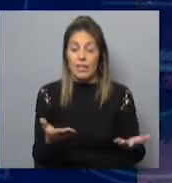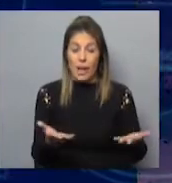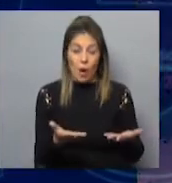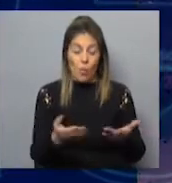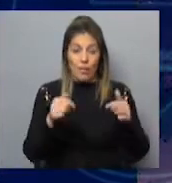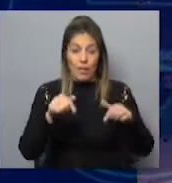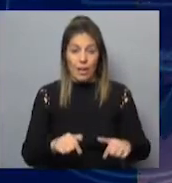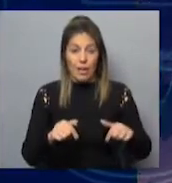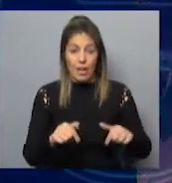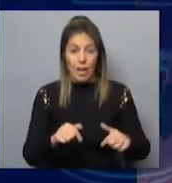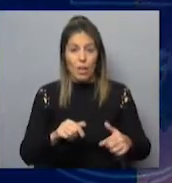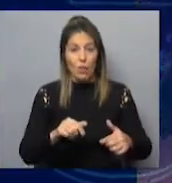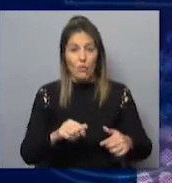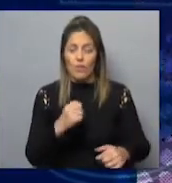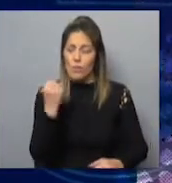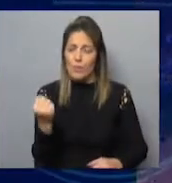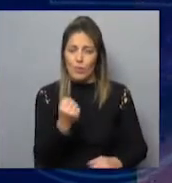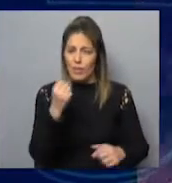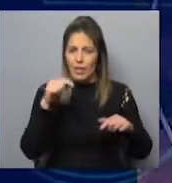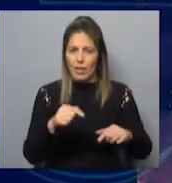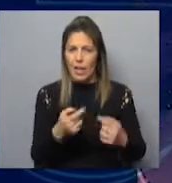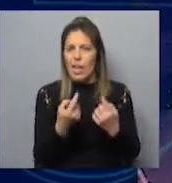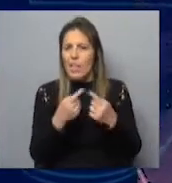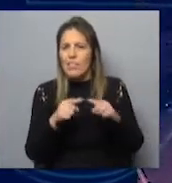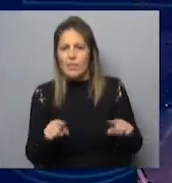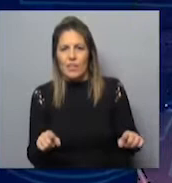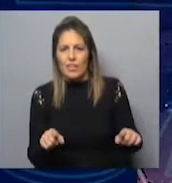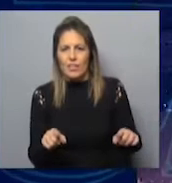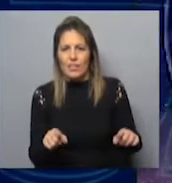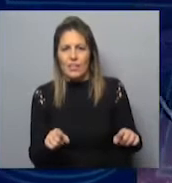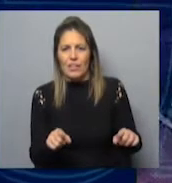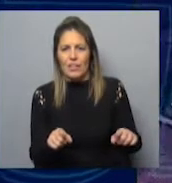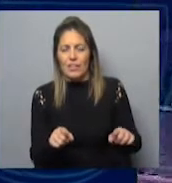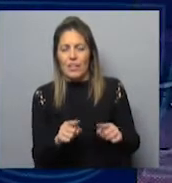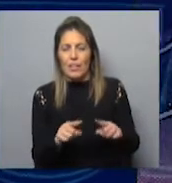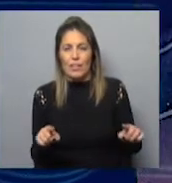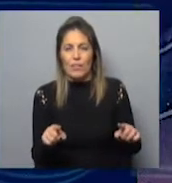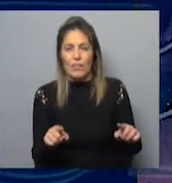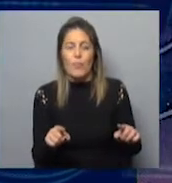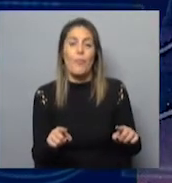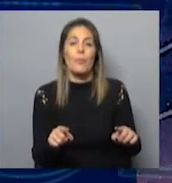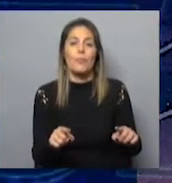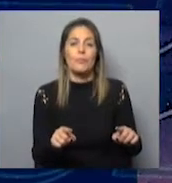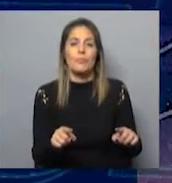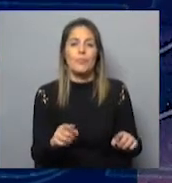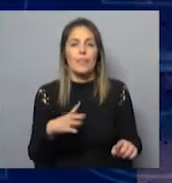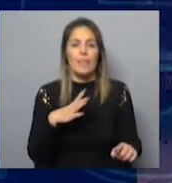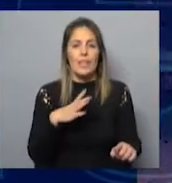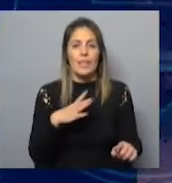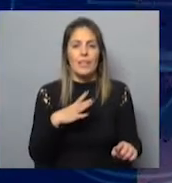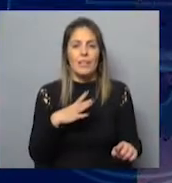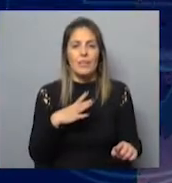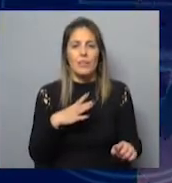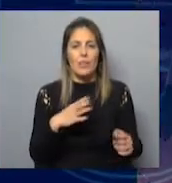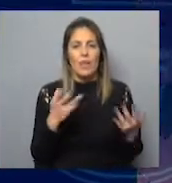de una manera muy importante no es lo mismo no es lo mismo este tener unas manos